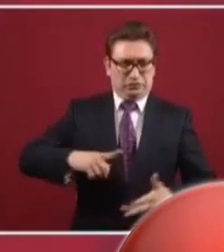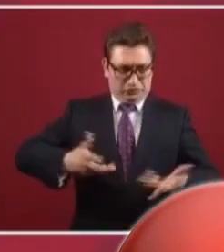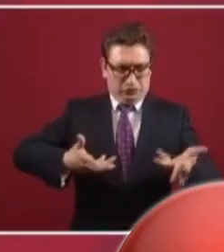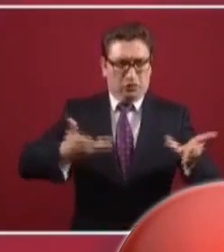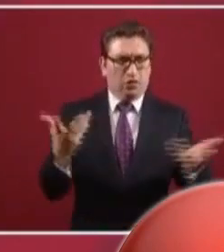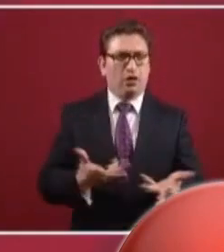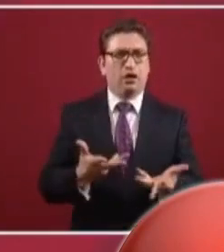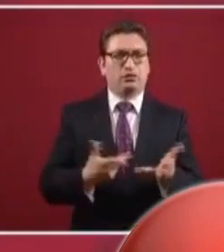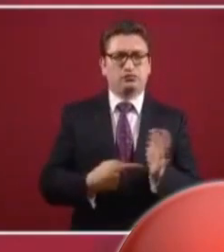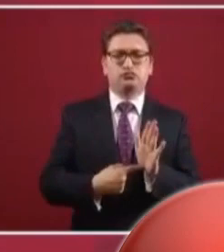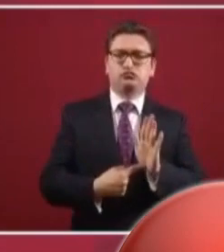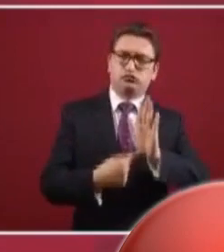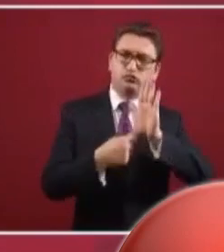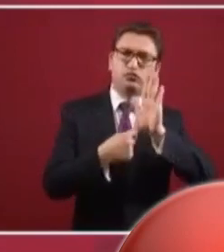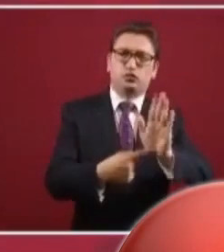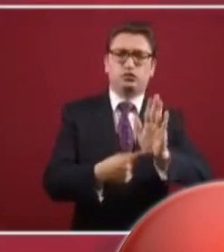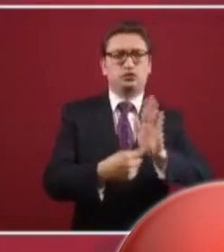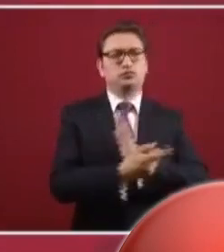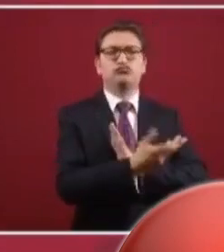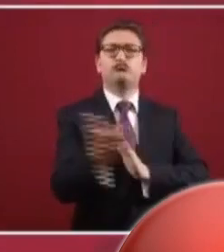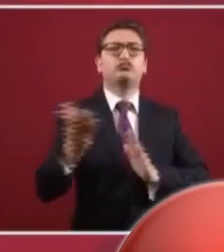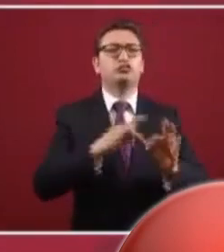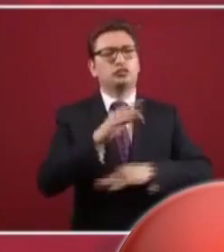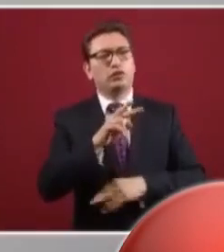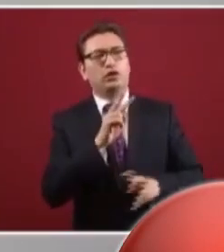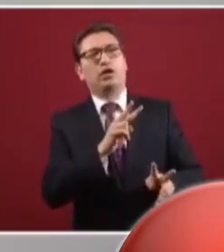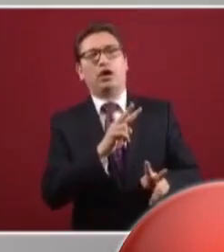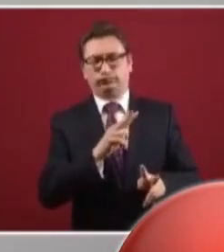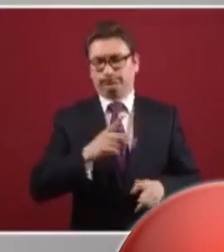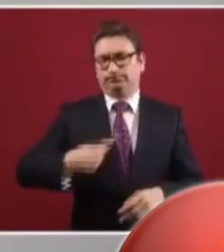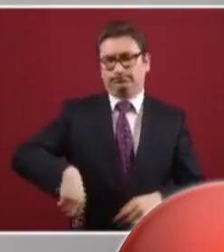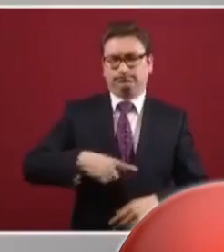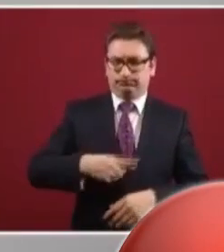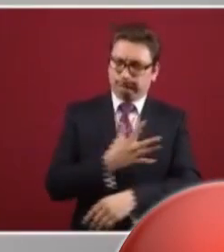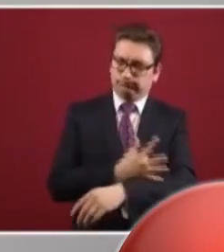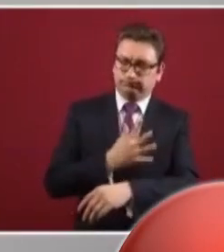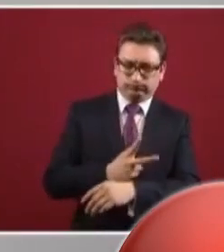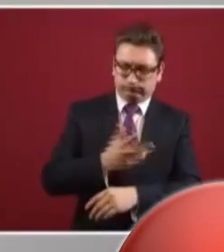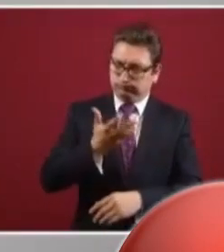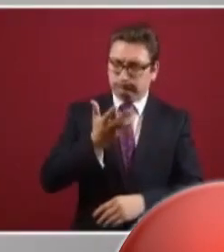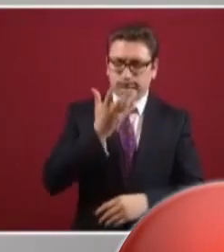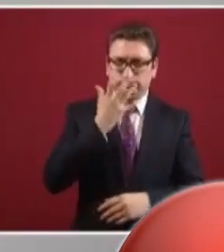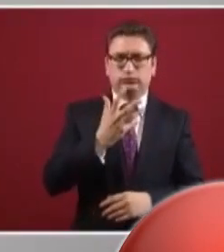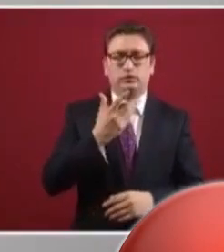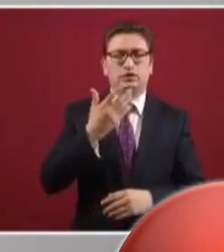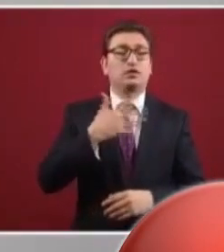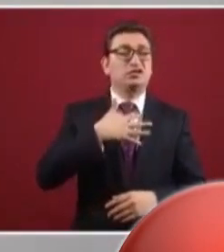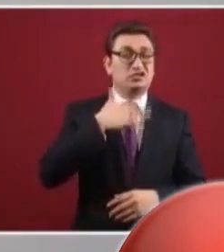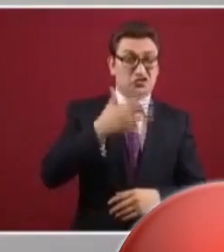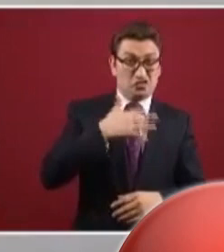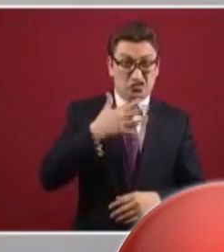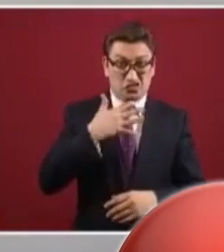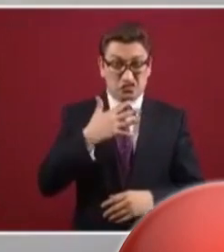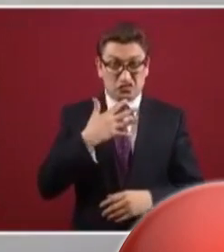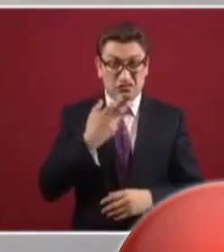dé el ejemplo de rectitud. Sí hay corrupción